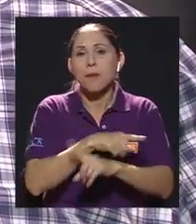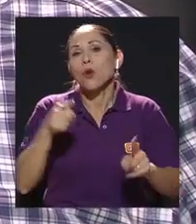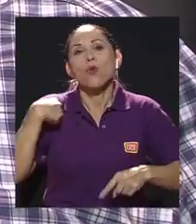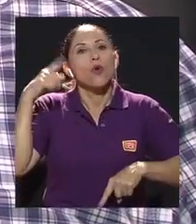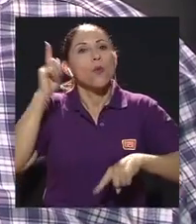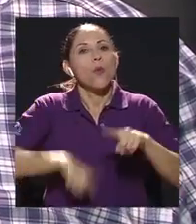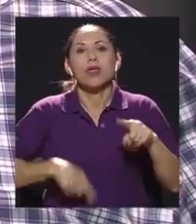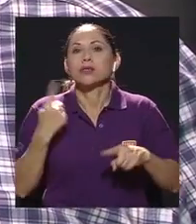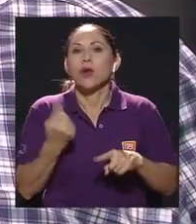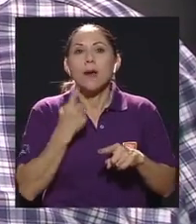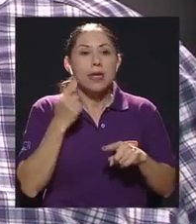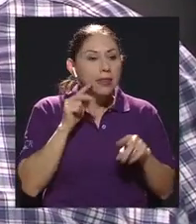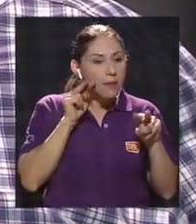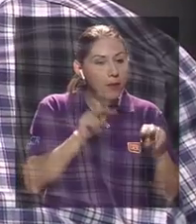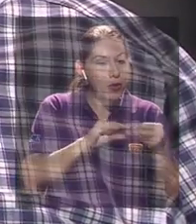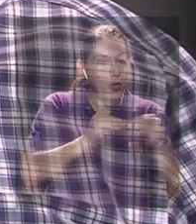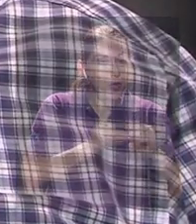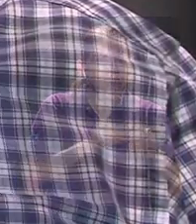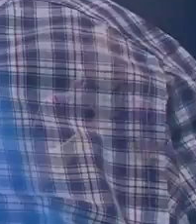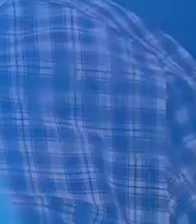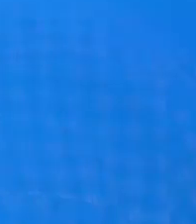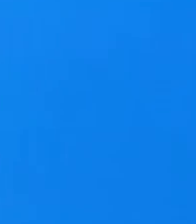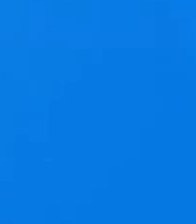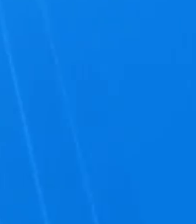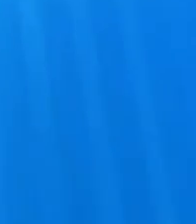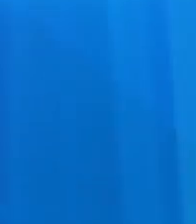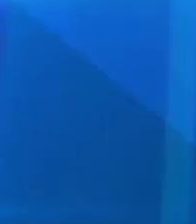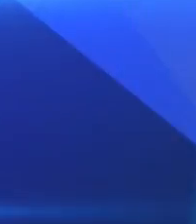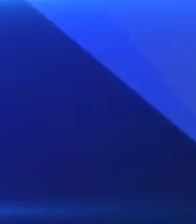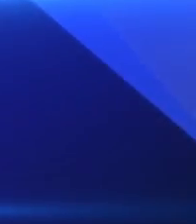el análisis cuantitativo dice algo, pero no lo dice todo.